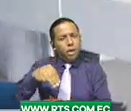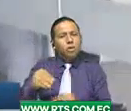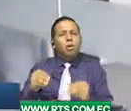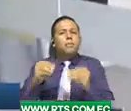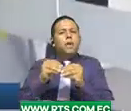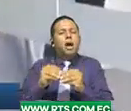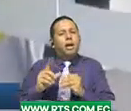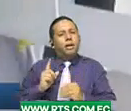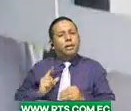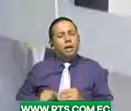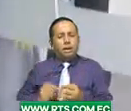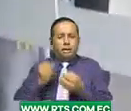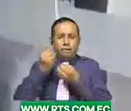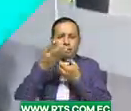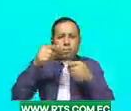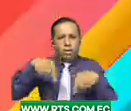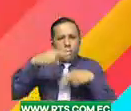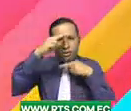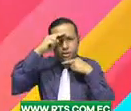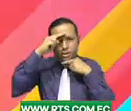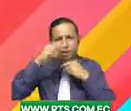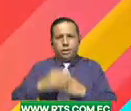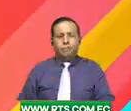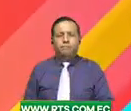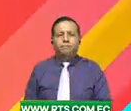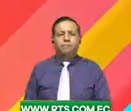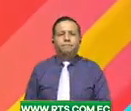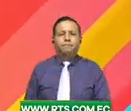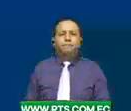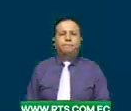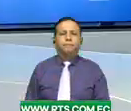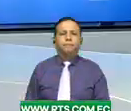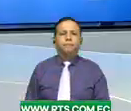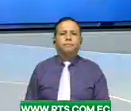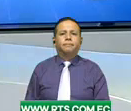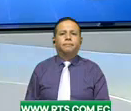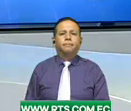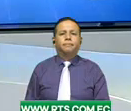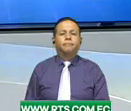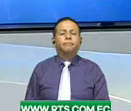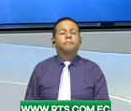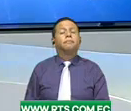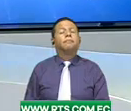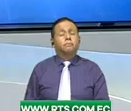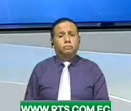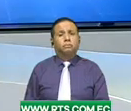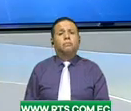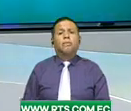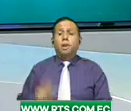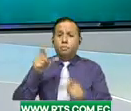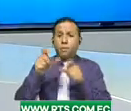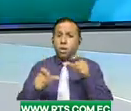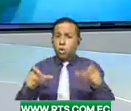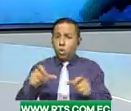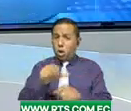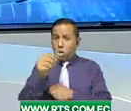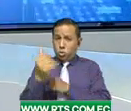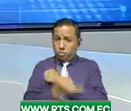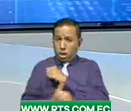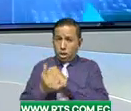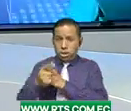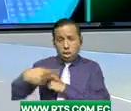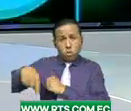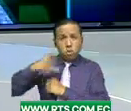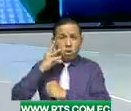informativo La Noticia. Y según especialistas extranjeros, el